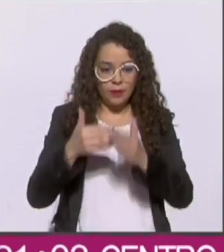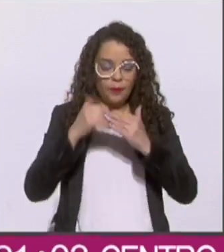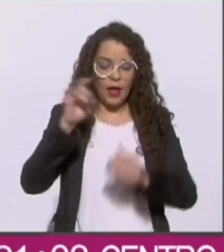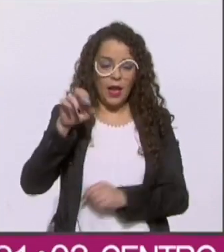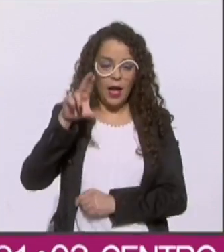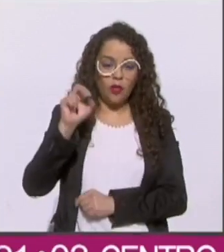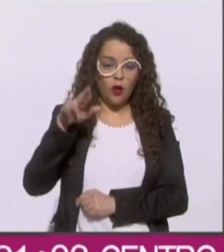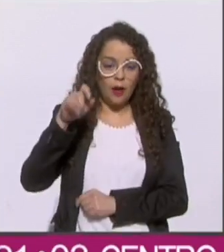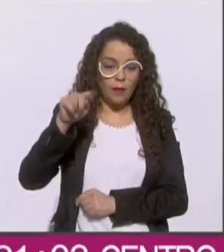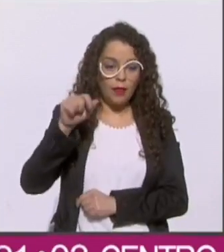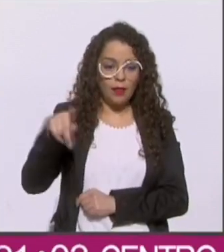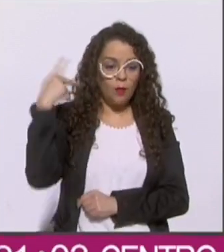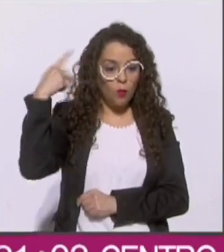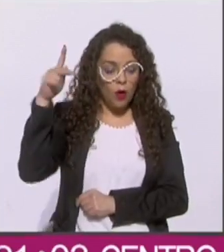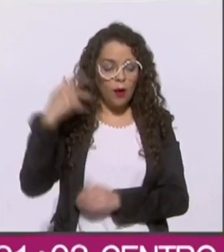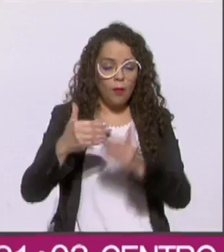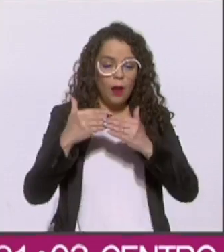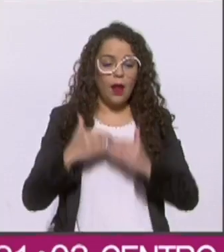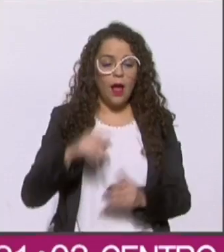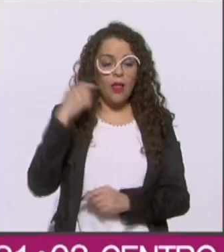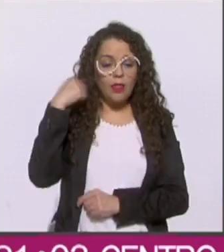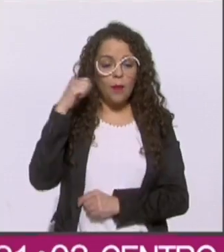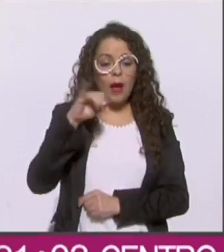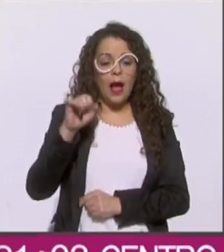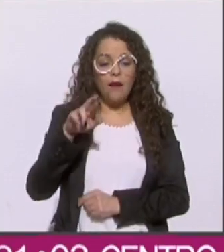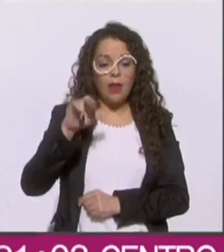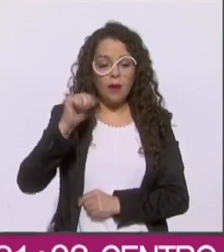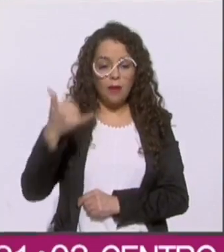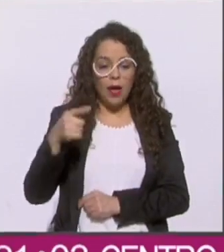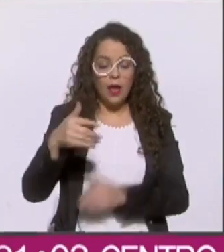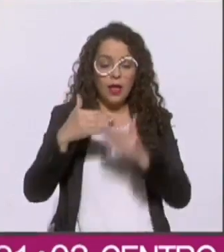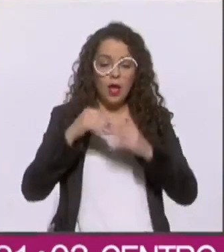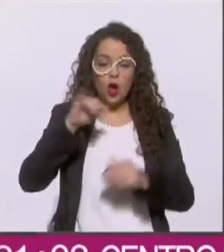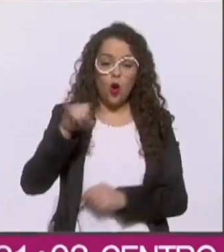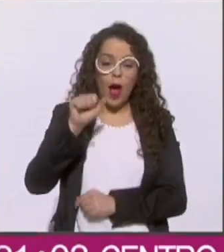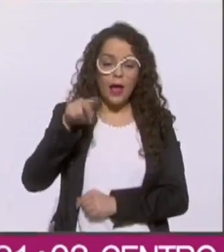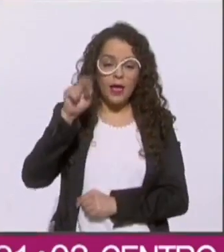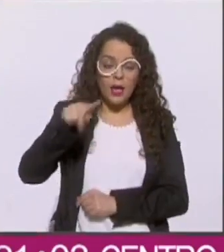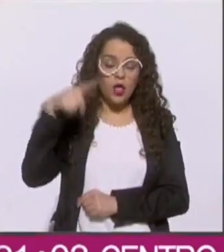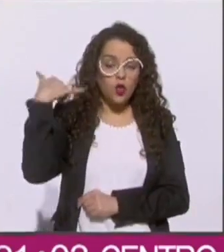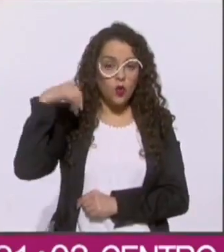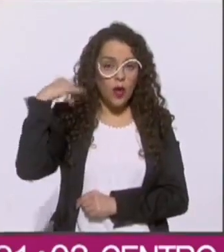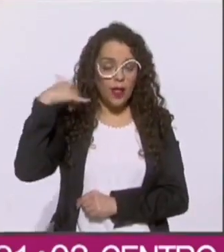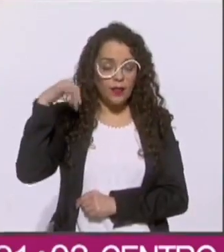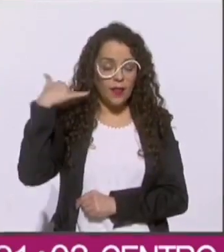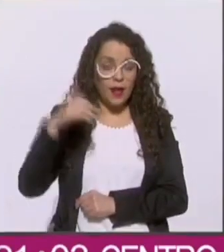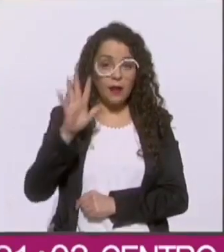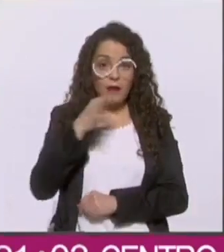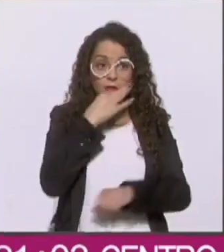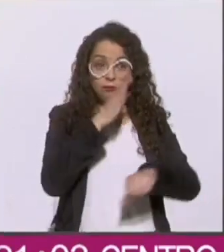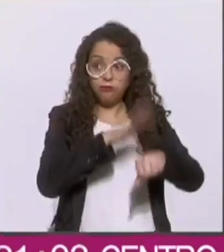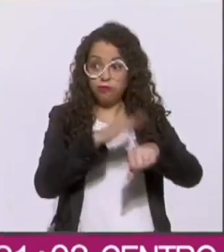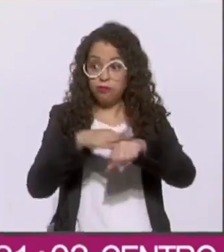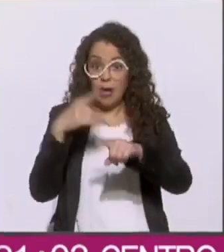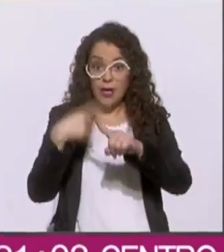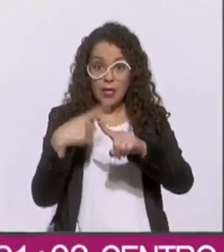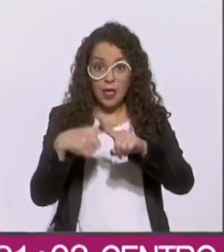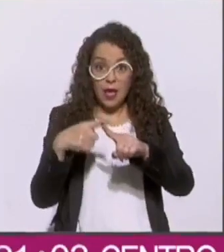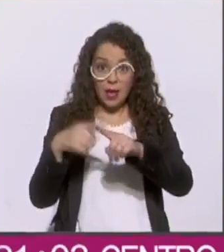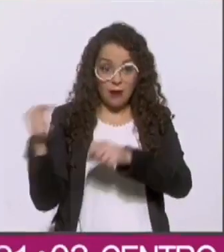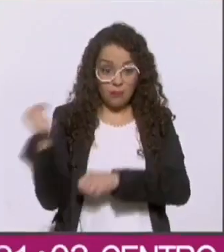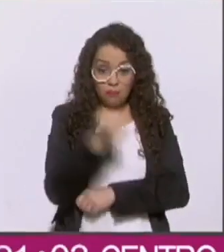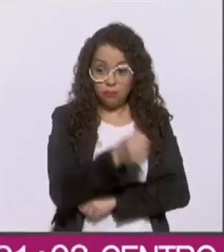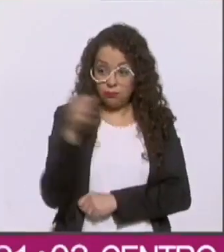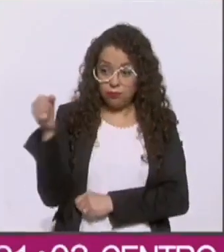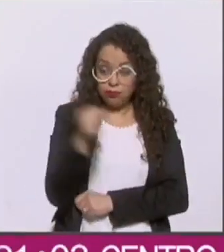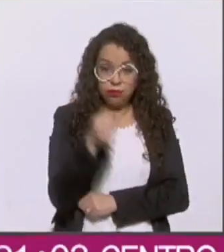Javier May en Tabasco y Joaquín Díaz Mena en Yucatán. Luego de anunciar a las y los ganadores, el dirigente nacional